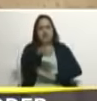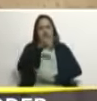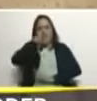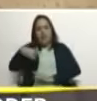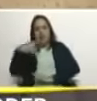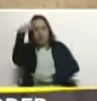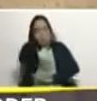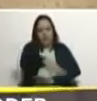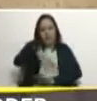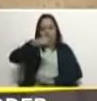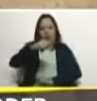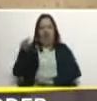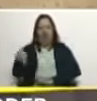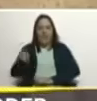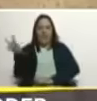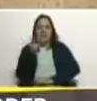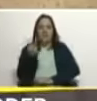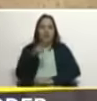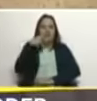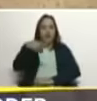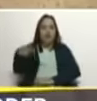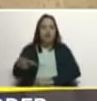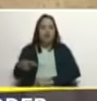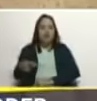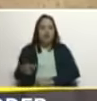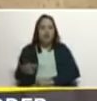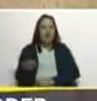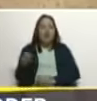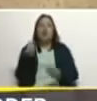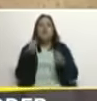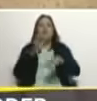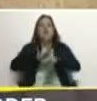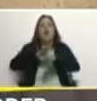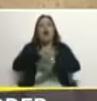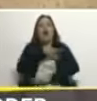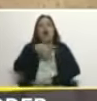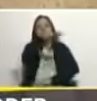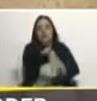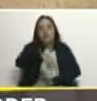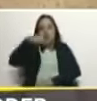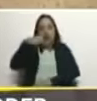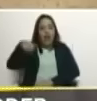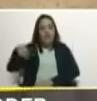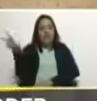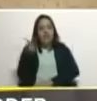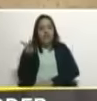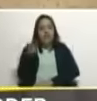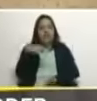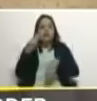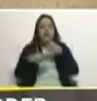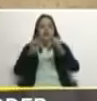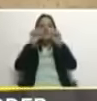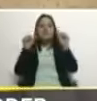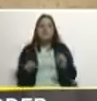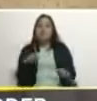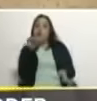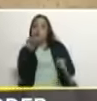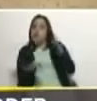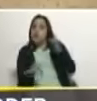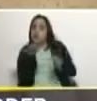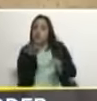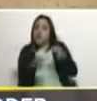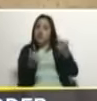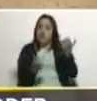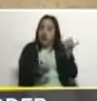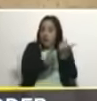poder político. ¿Y para qué ponerle la mano al poder político? Para traer un sistema de justicia, de